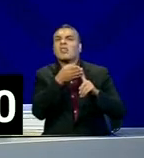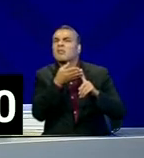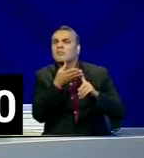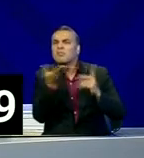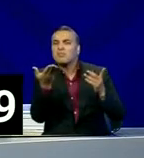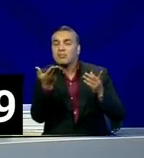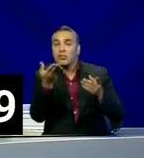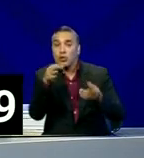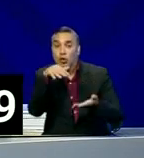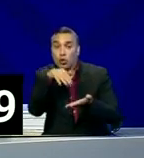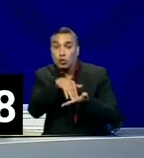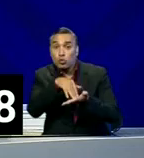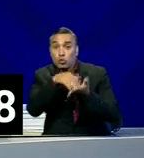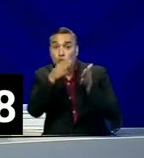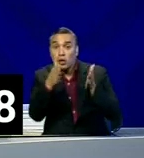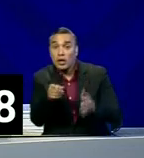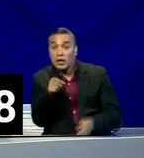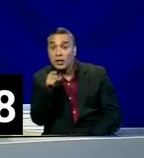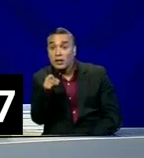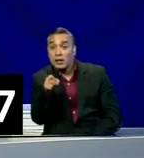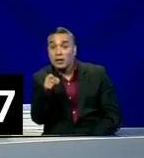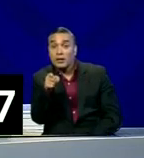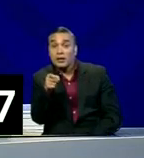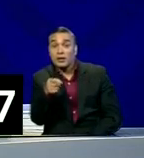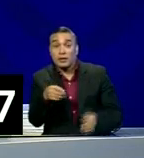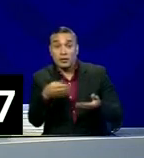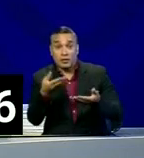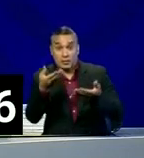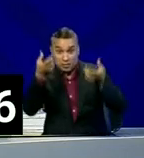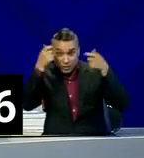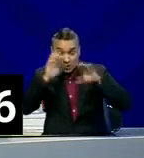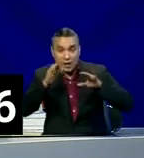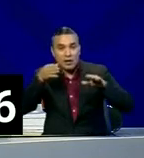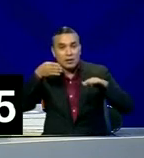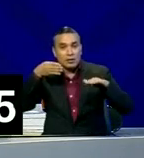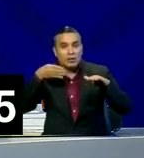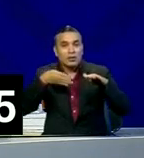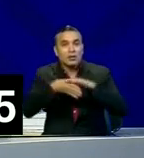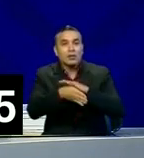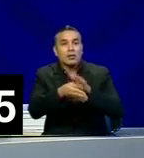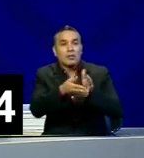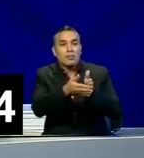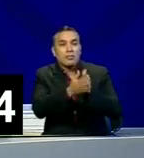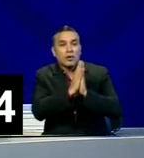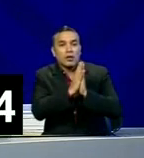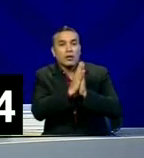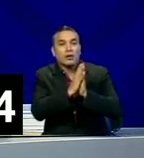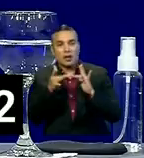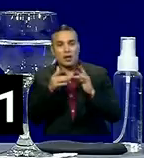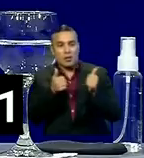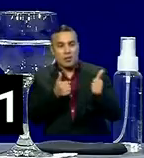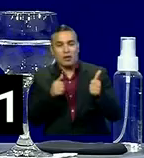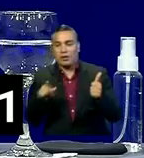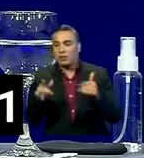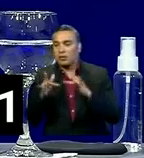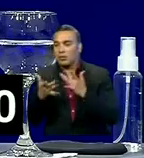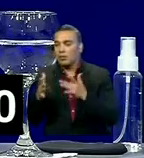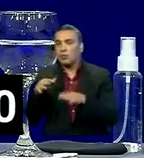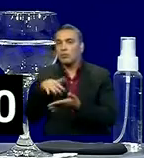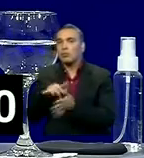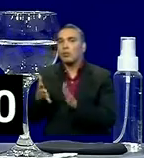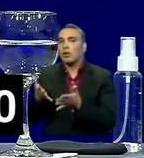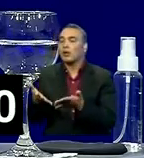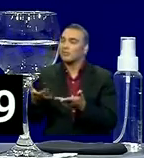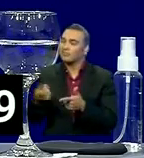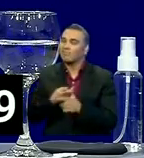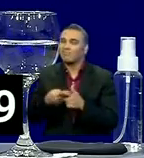los estudiantes bachilleres tengan que presentar una solicitud a la CENESID. Vamos a ampliar